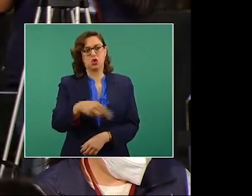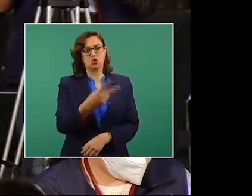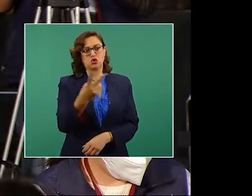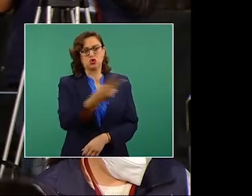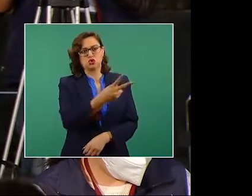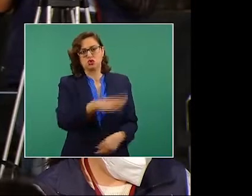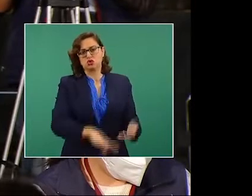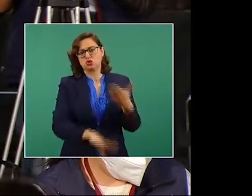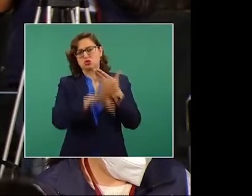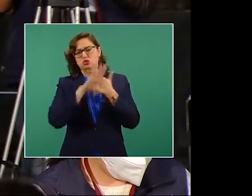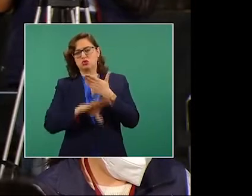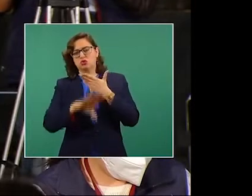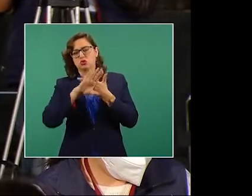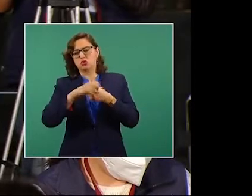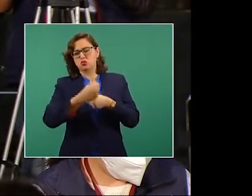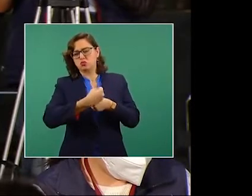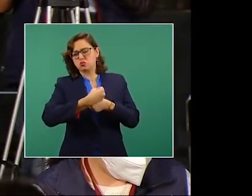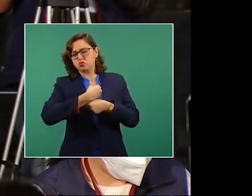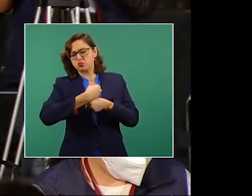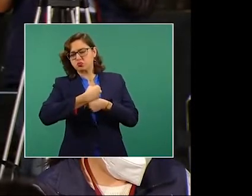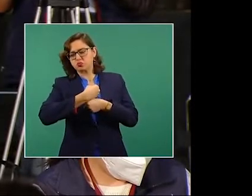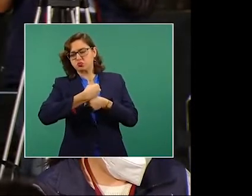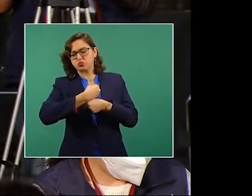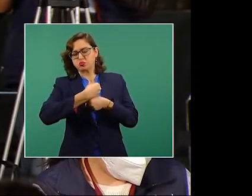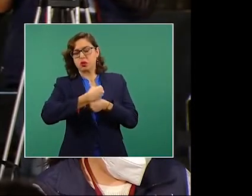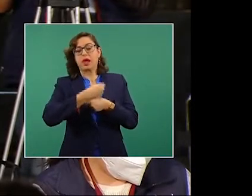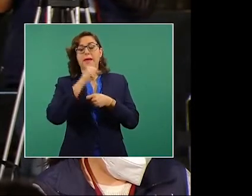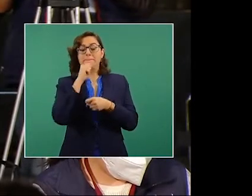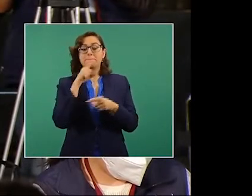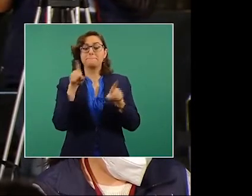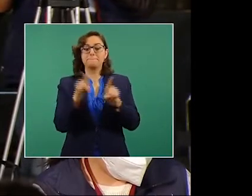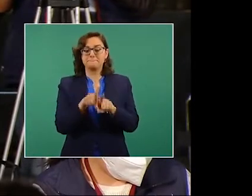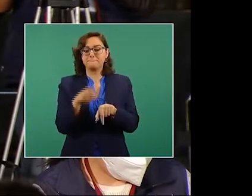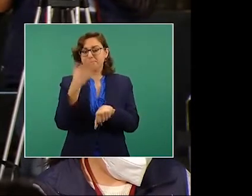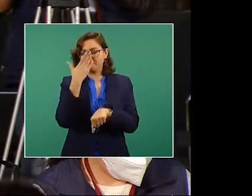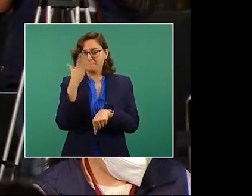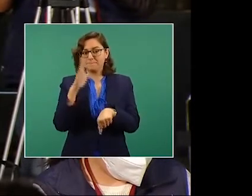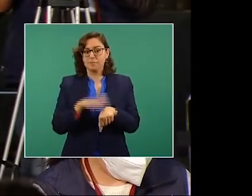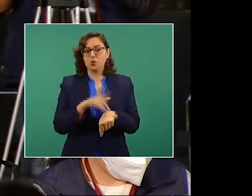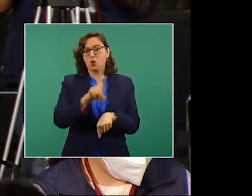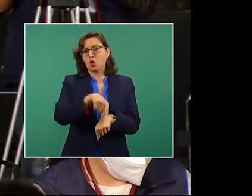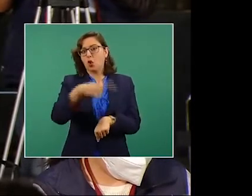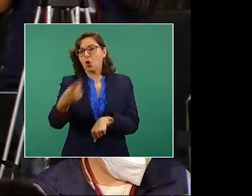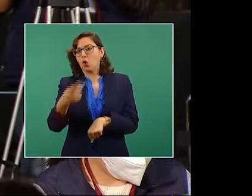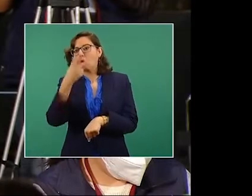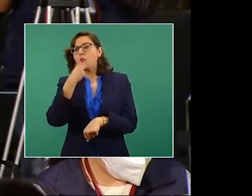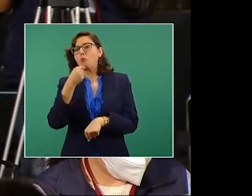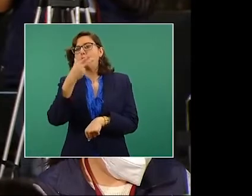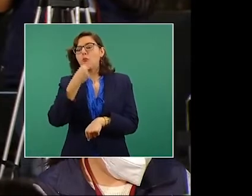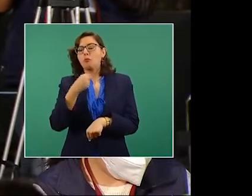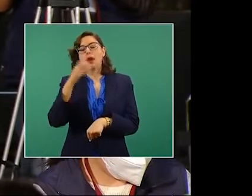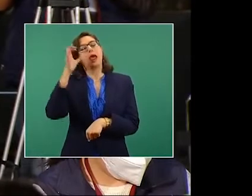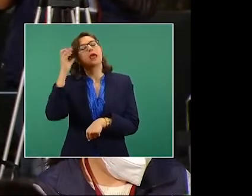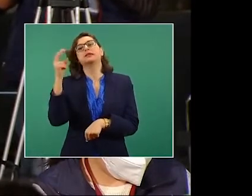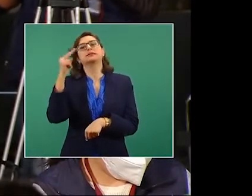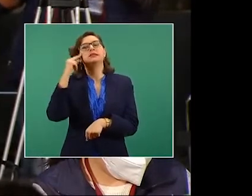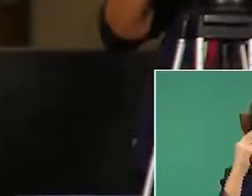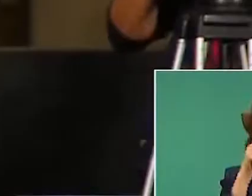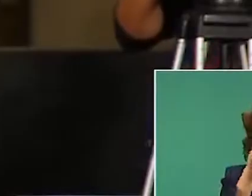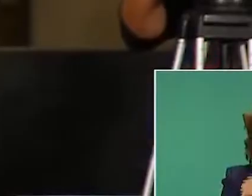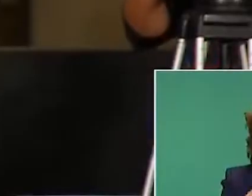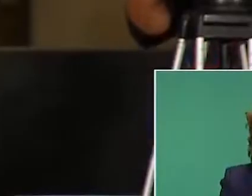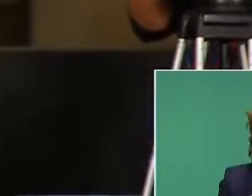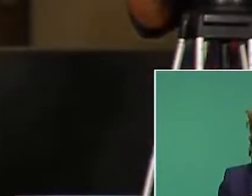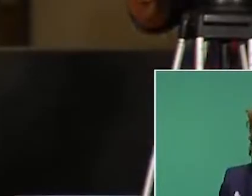se le recuerda porque Zenly Yegón, un ciudadano chino, lo acusó de haberlo